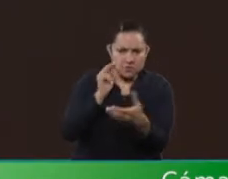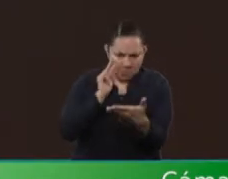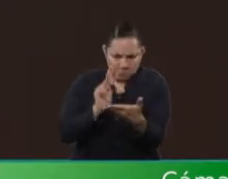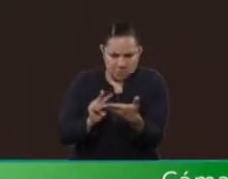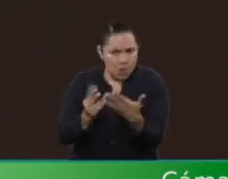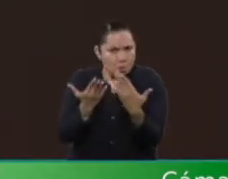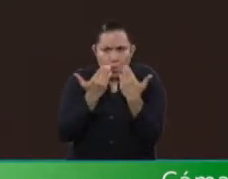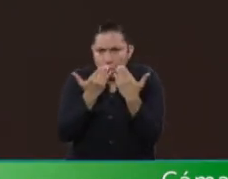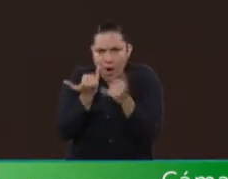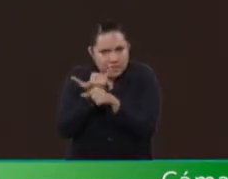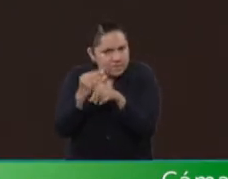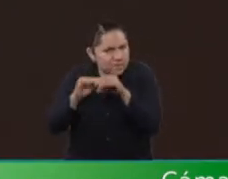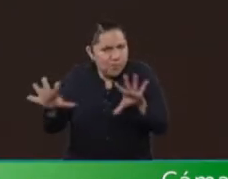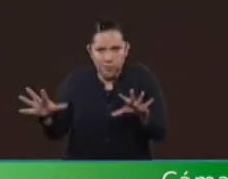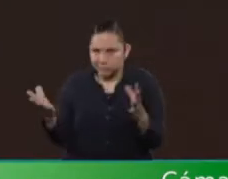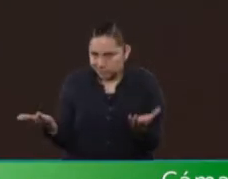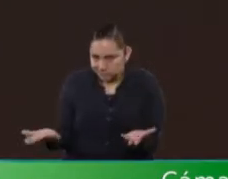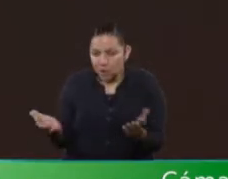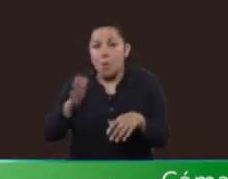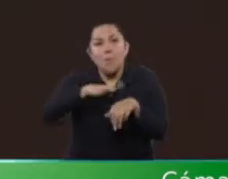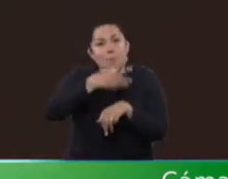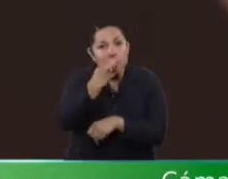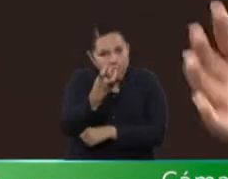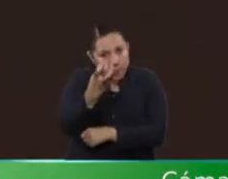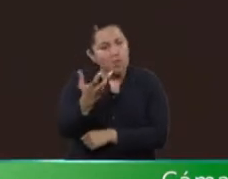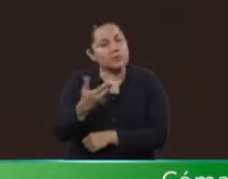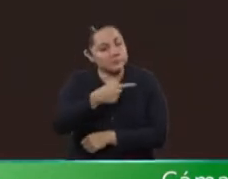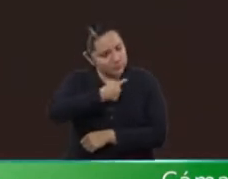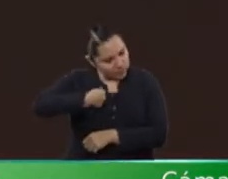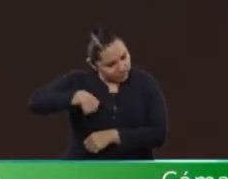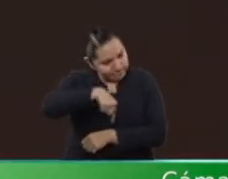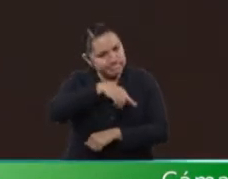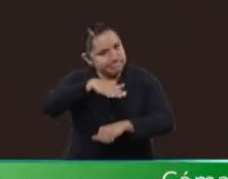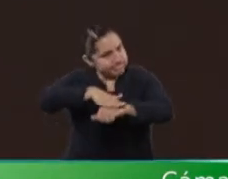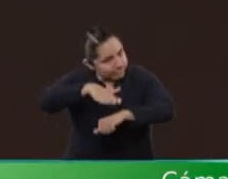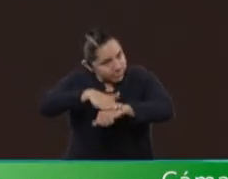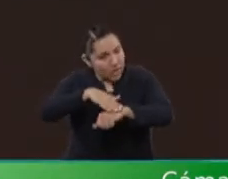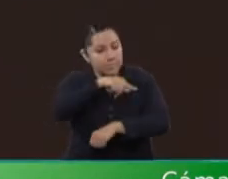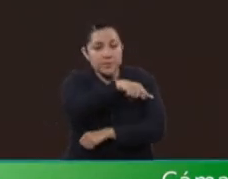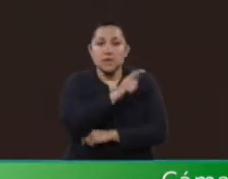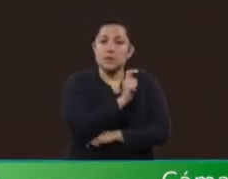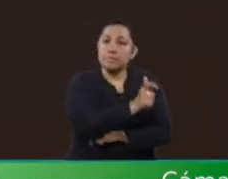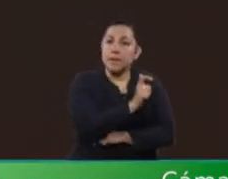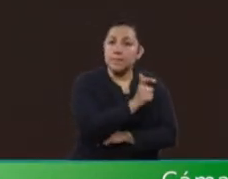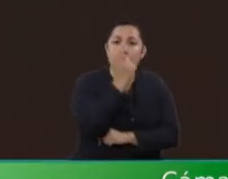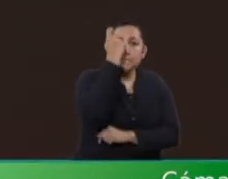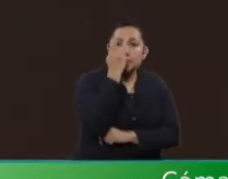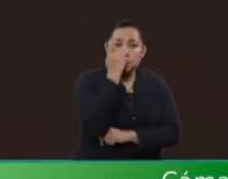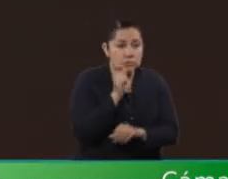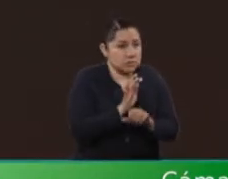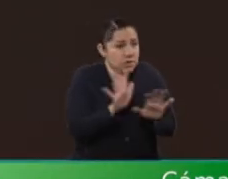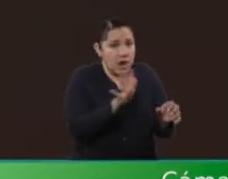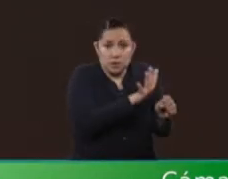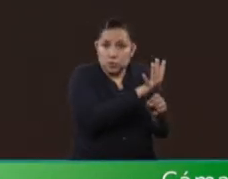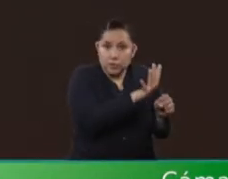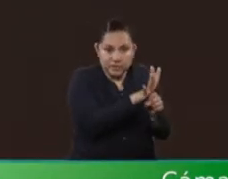con la pensión, sino que tenemos que avanzar en los otros derechos que las personas con discapacidad,